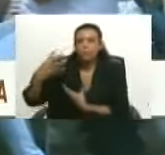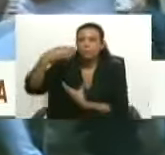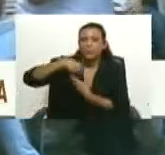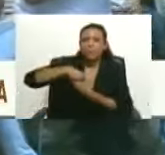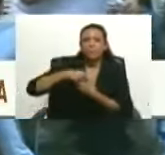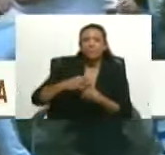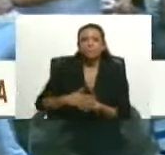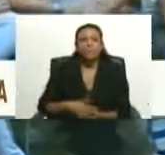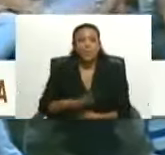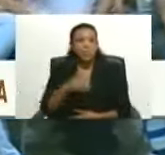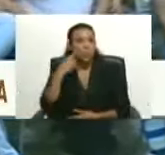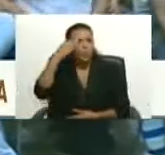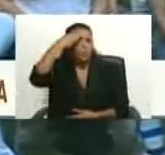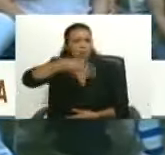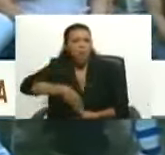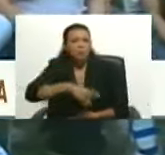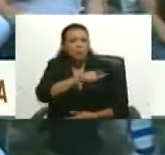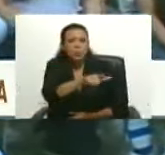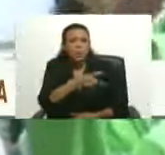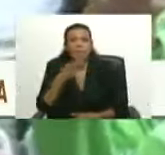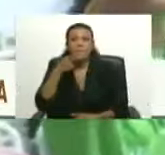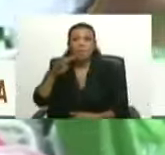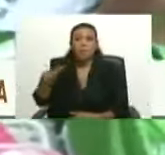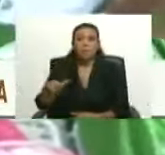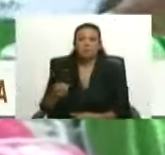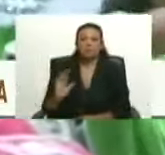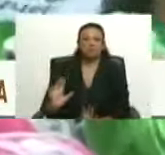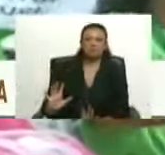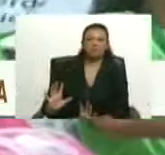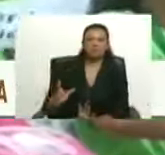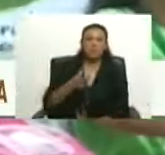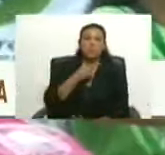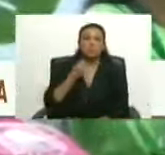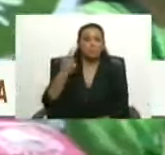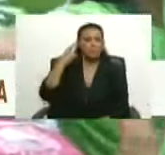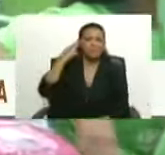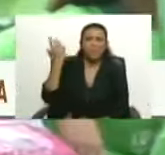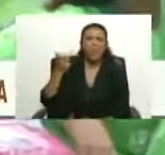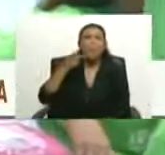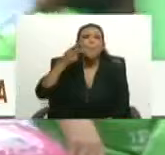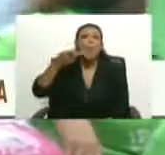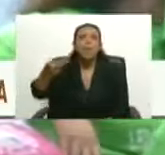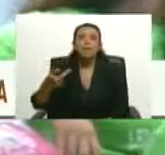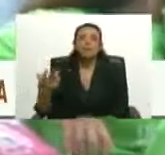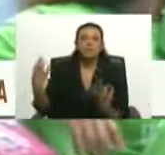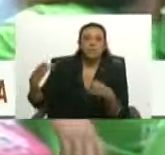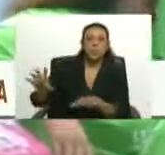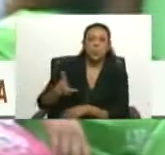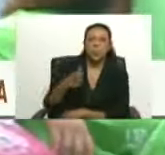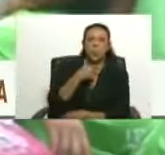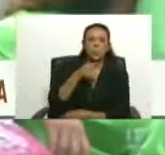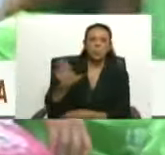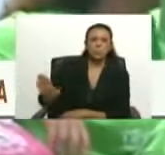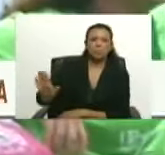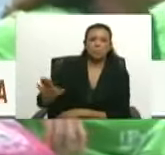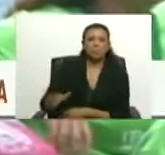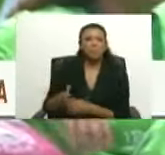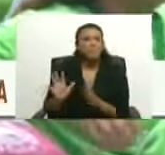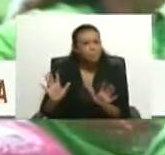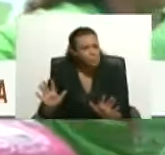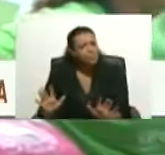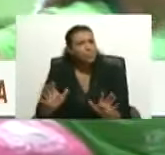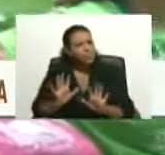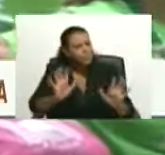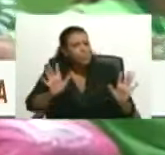Nos han querido hacer ver que la política es algo ajeno. No, es que tú no eres normal, ¿no? ¿Cómo que no soy normal? Claro que soy normal. Ah,